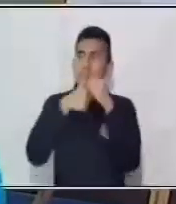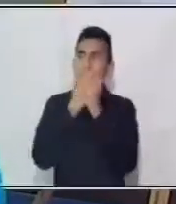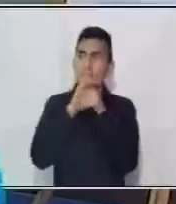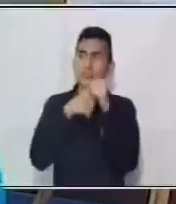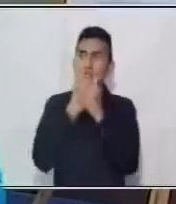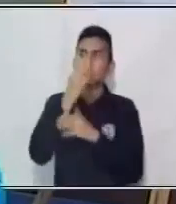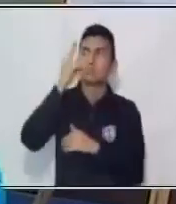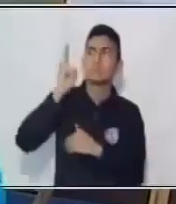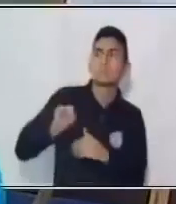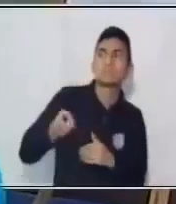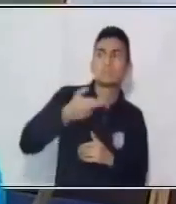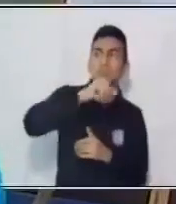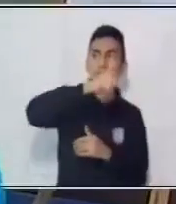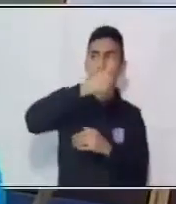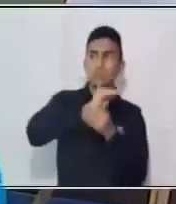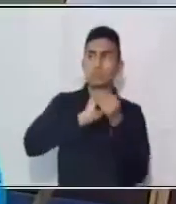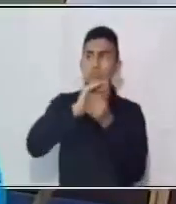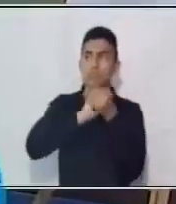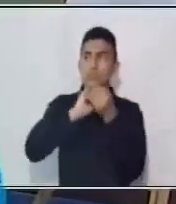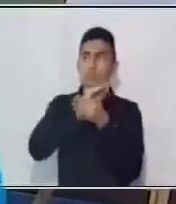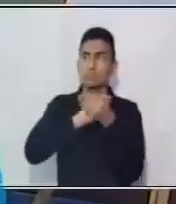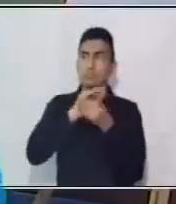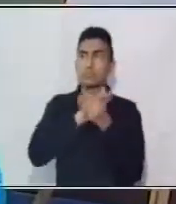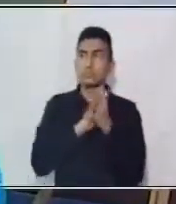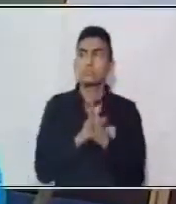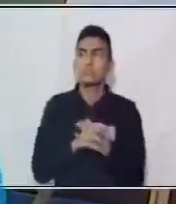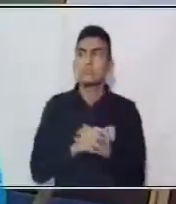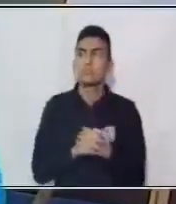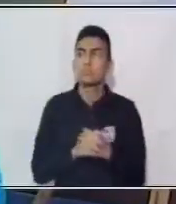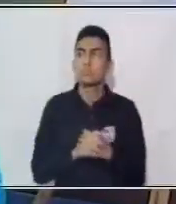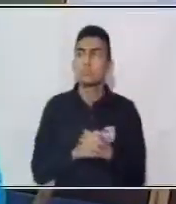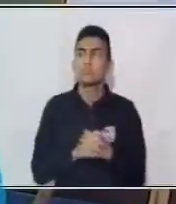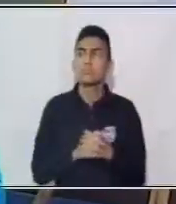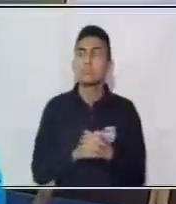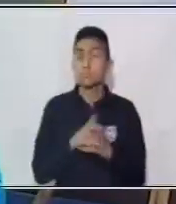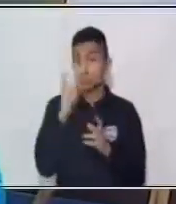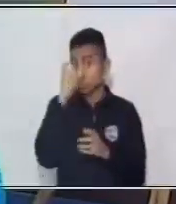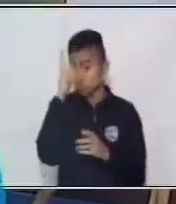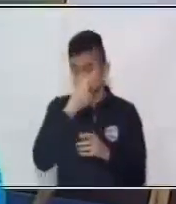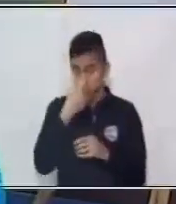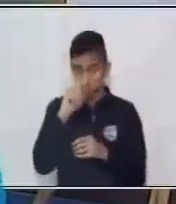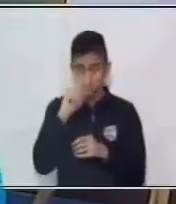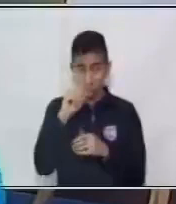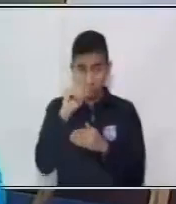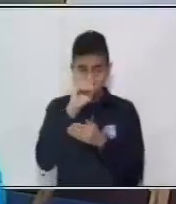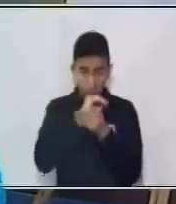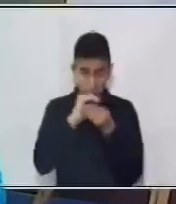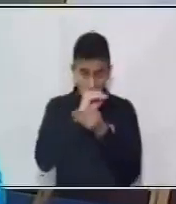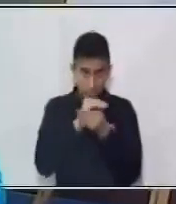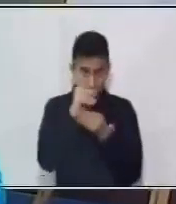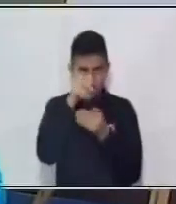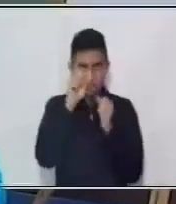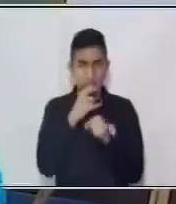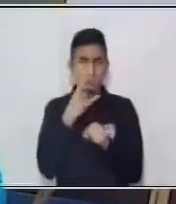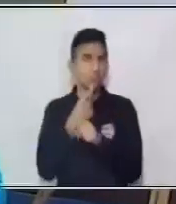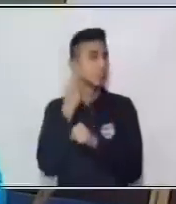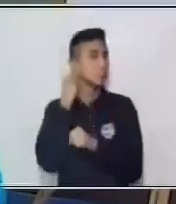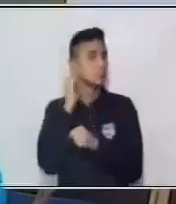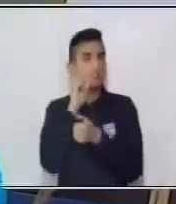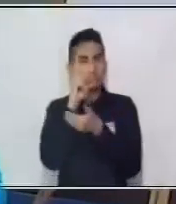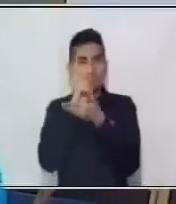las manos con agua y jabón. En el caso de no tener, pues tenemos que utilizar el gel.